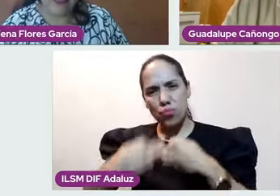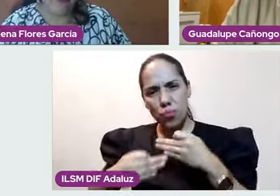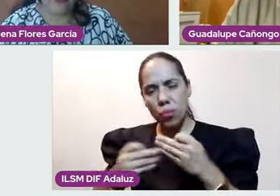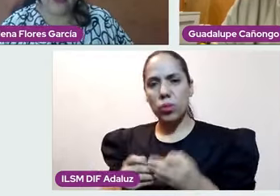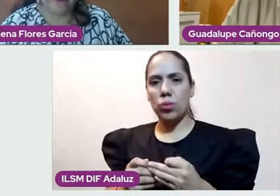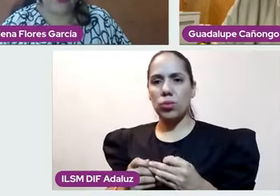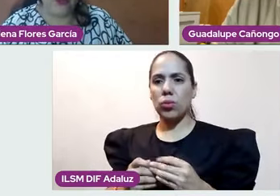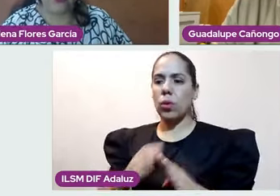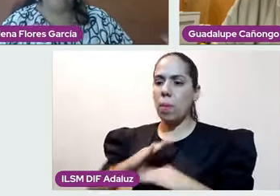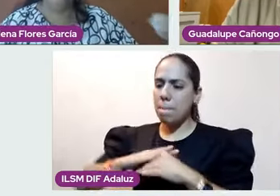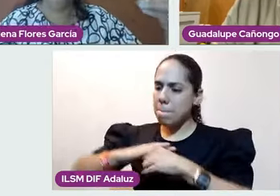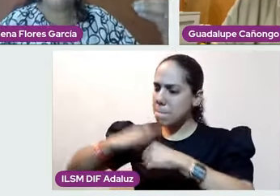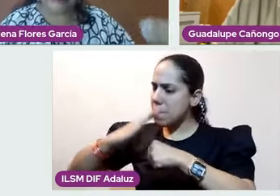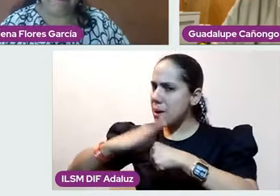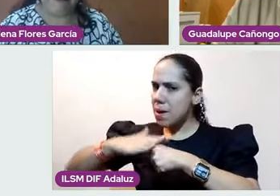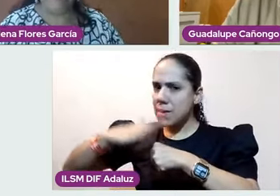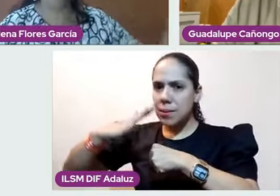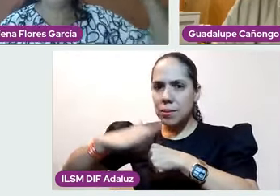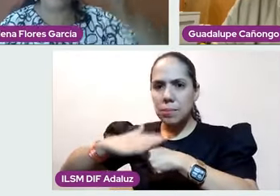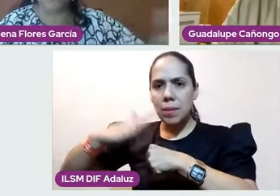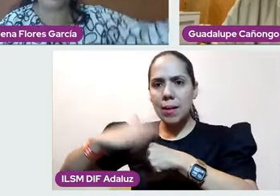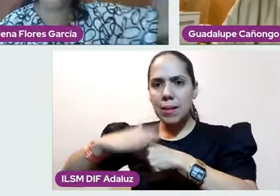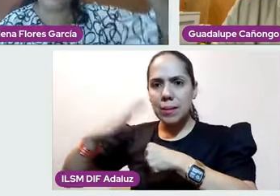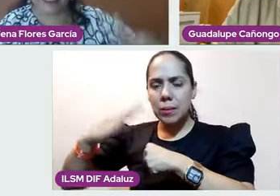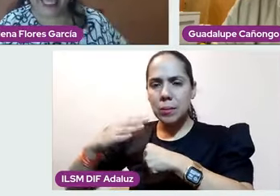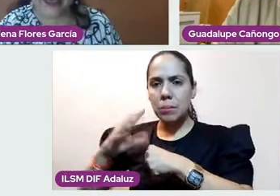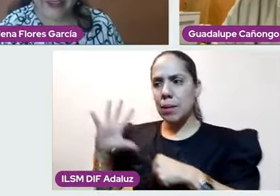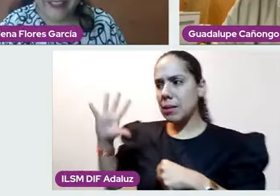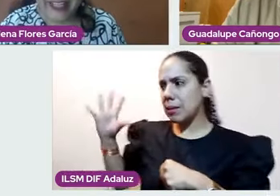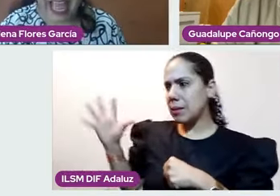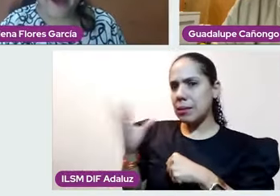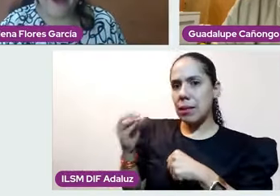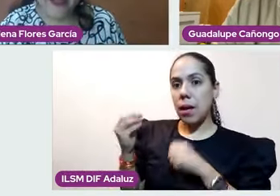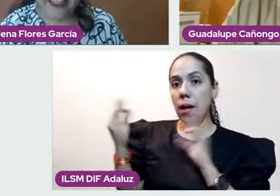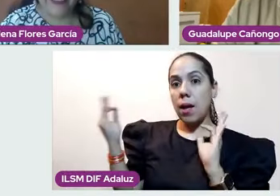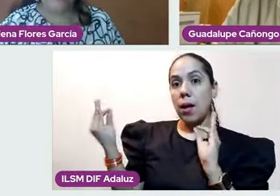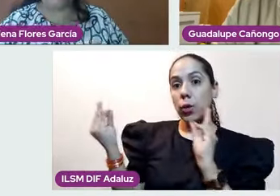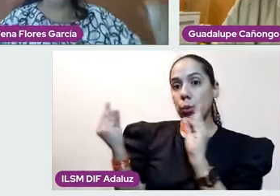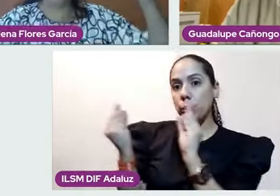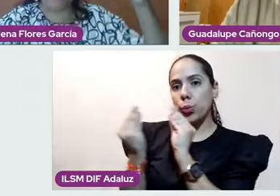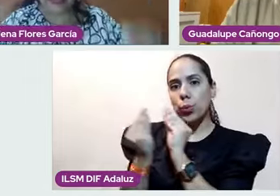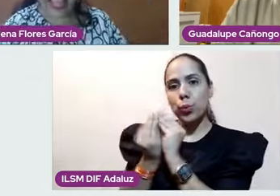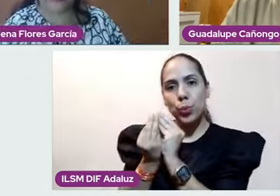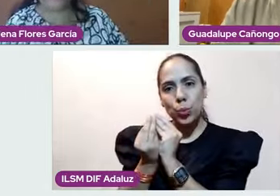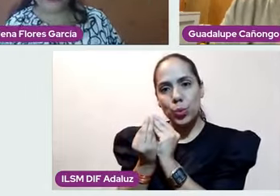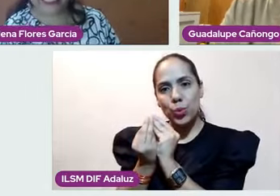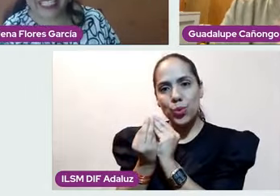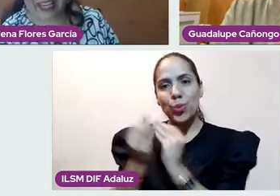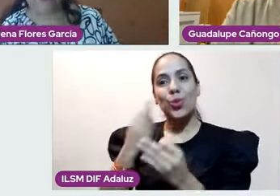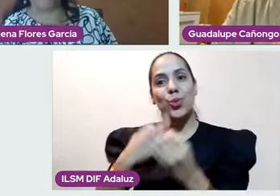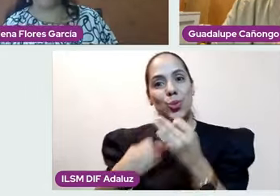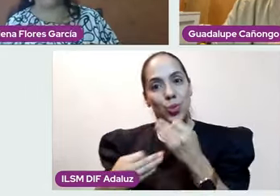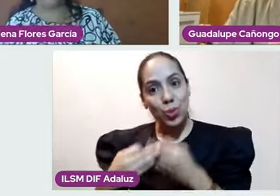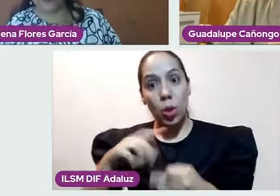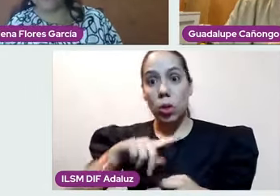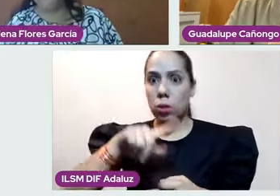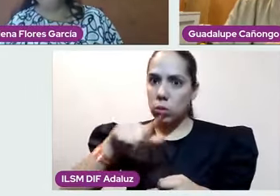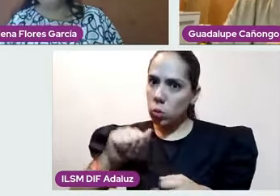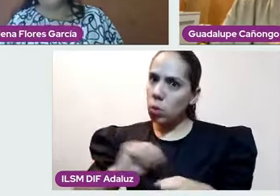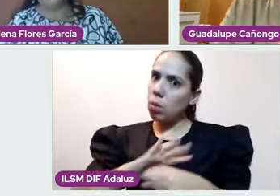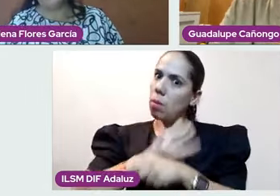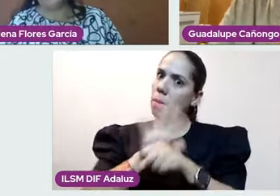no lo hacemos juntas y juntos, si la pandemia no nos ha enseñado aún la importancia de hacer